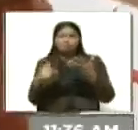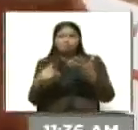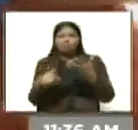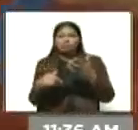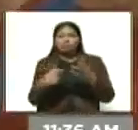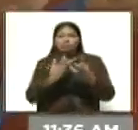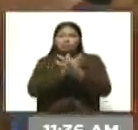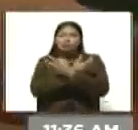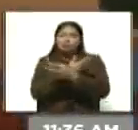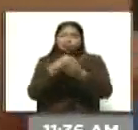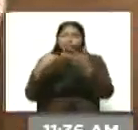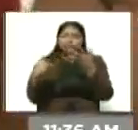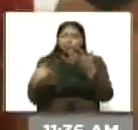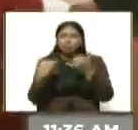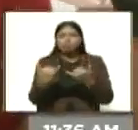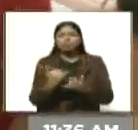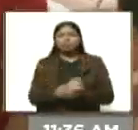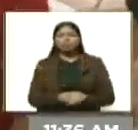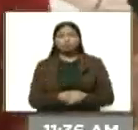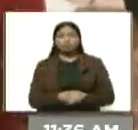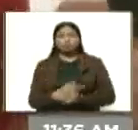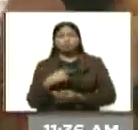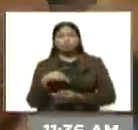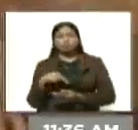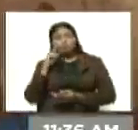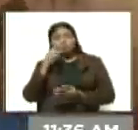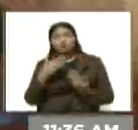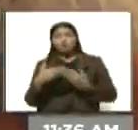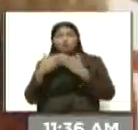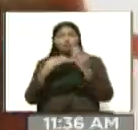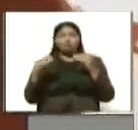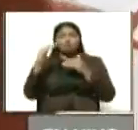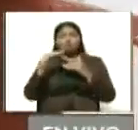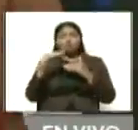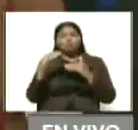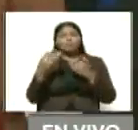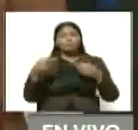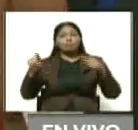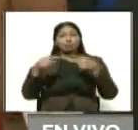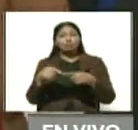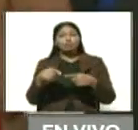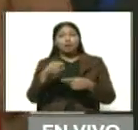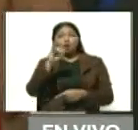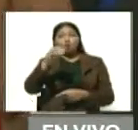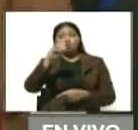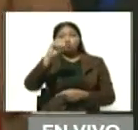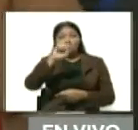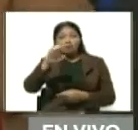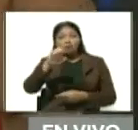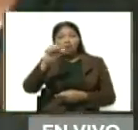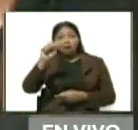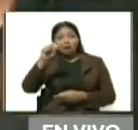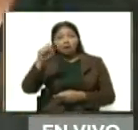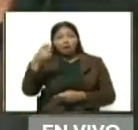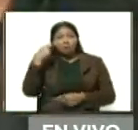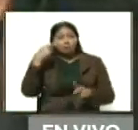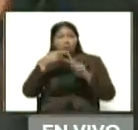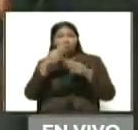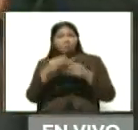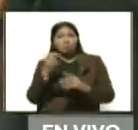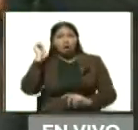arqueológicos. Específicamente también mencionó la Escuela Superior de Música José Ángel Lamas, donde se han encontrado restos como hachas